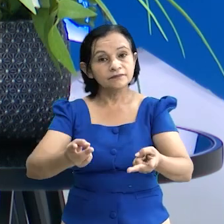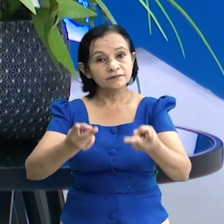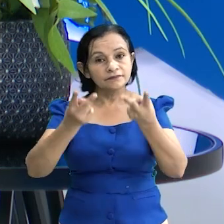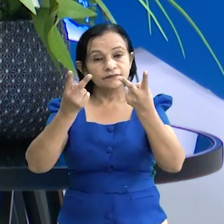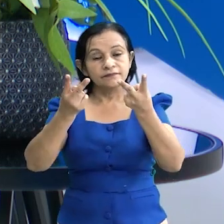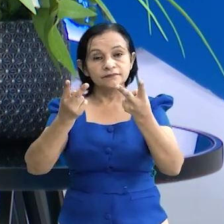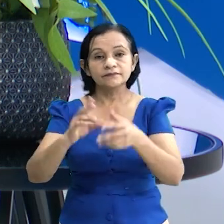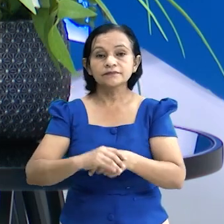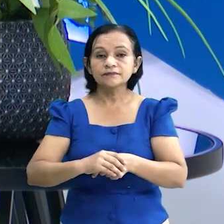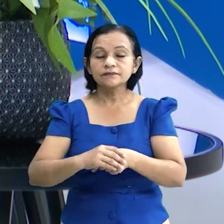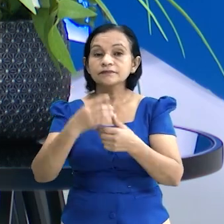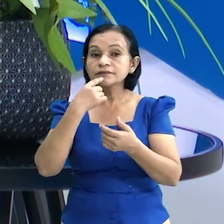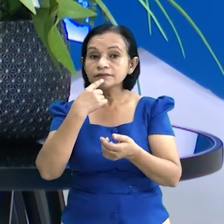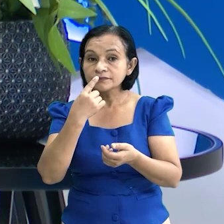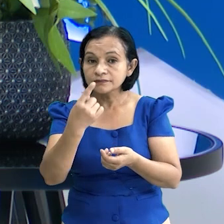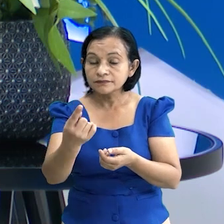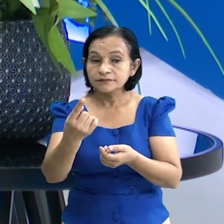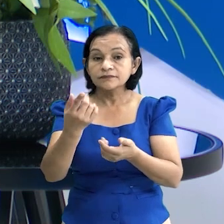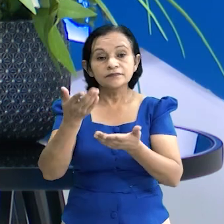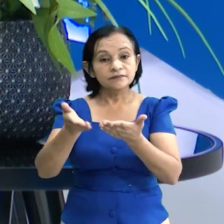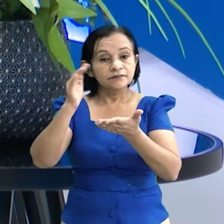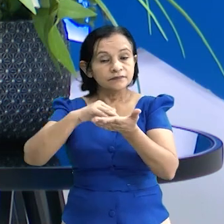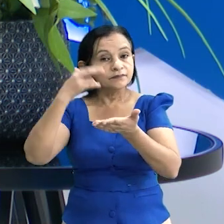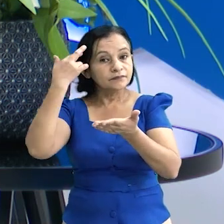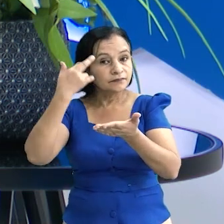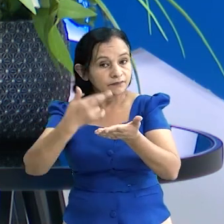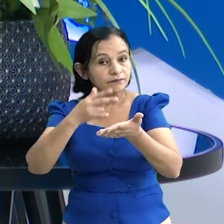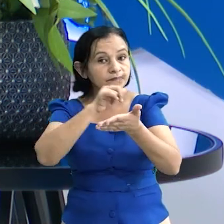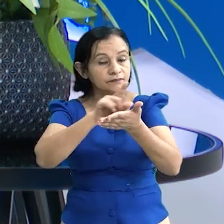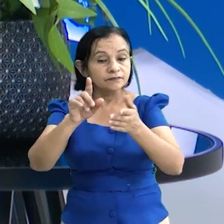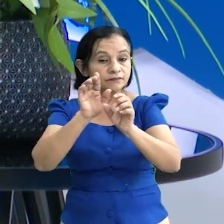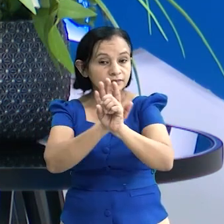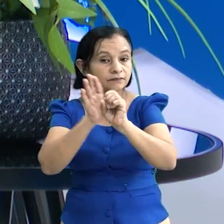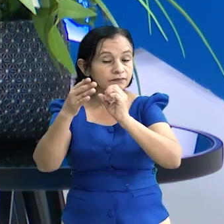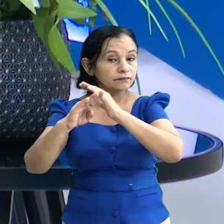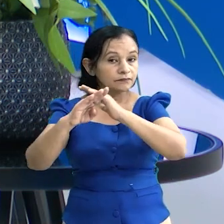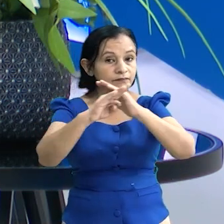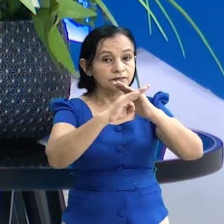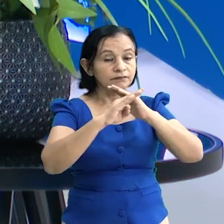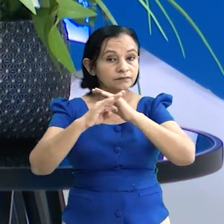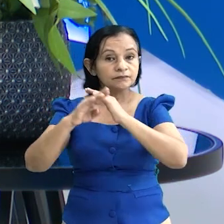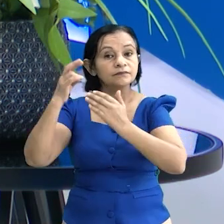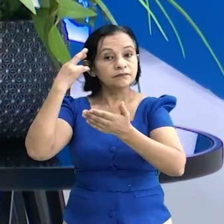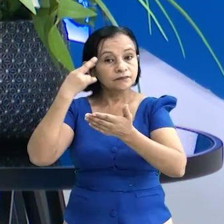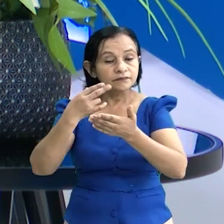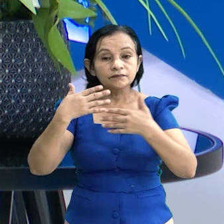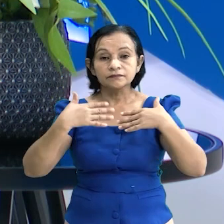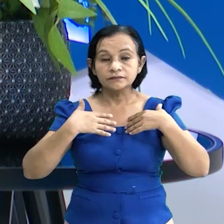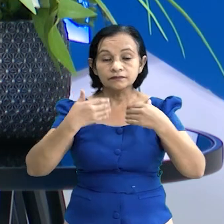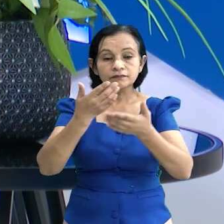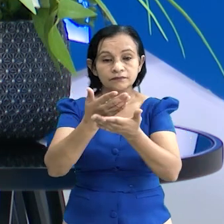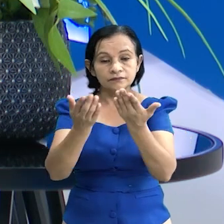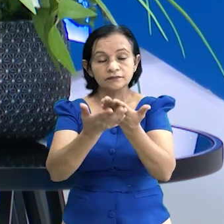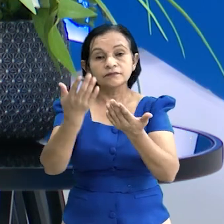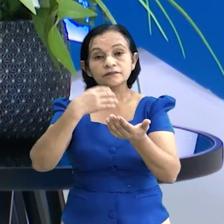de su vida. Aprovechamos también para reiterar las medidas higiénicas en prevención del COVID-19. Recuerde que la salud